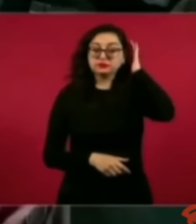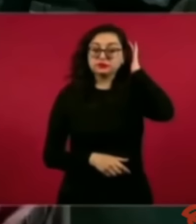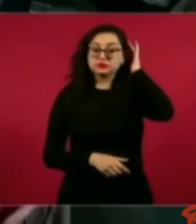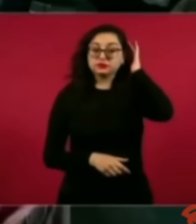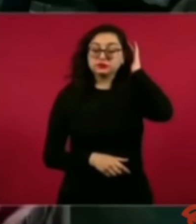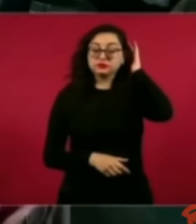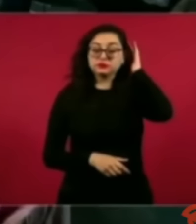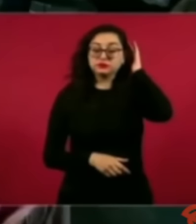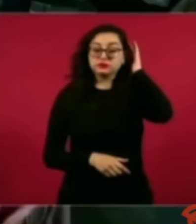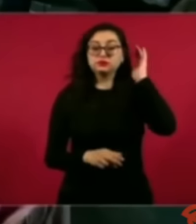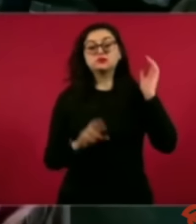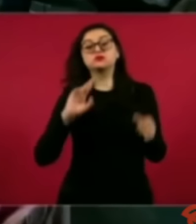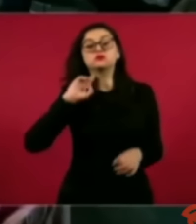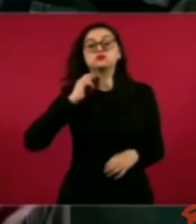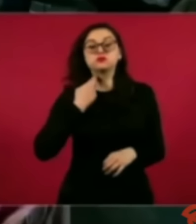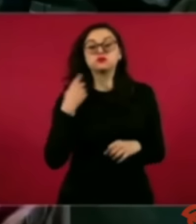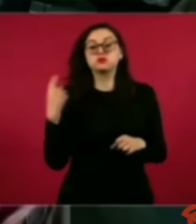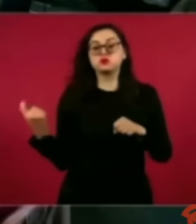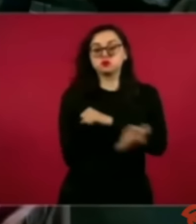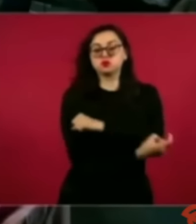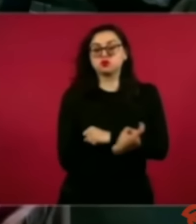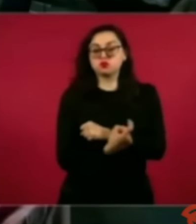automatizado